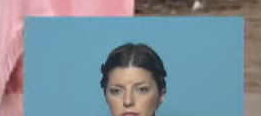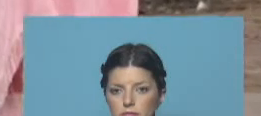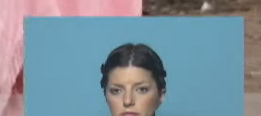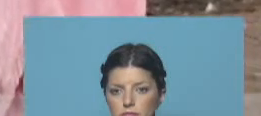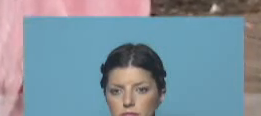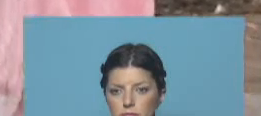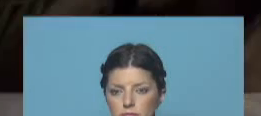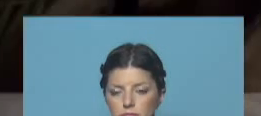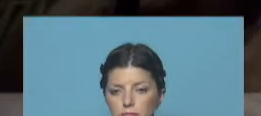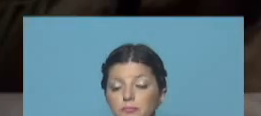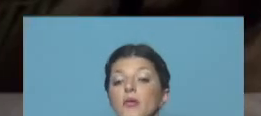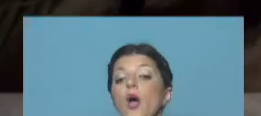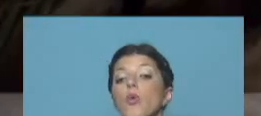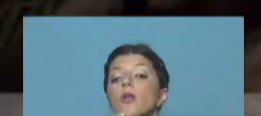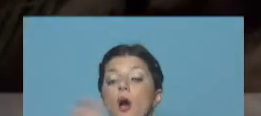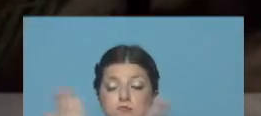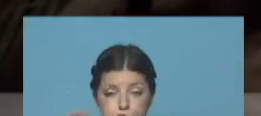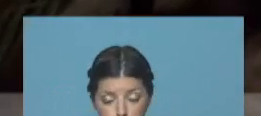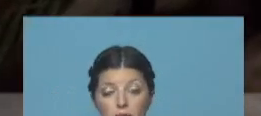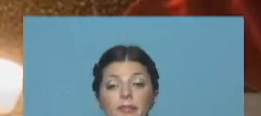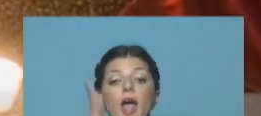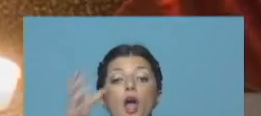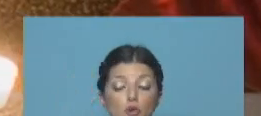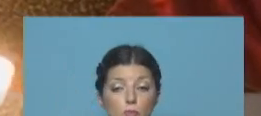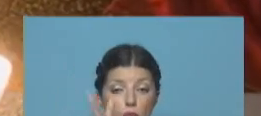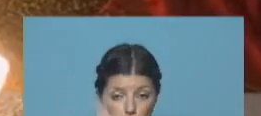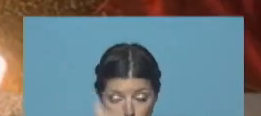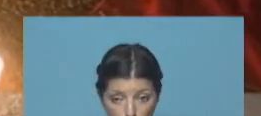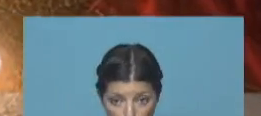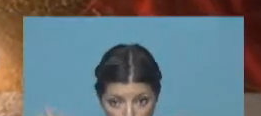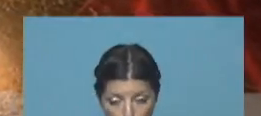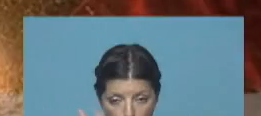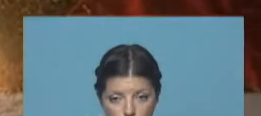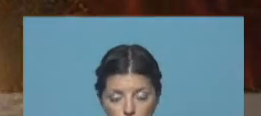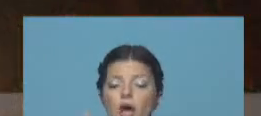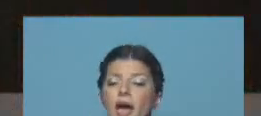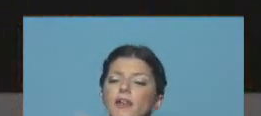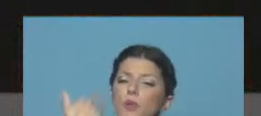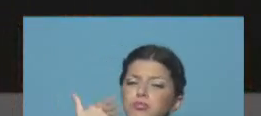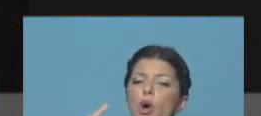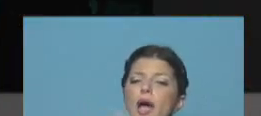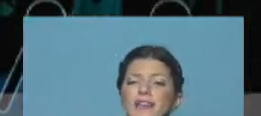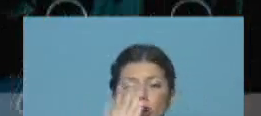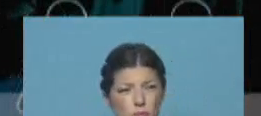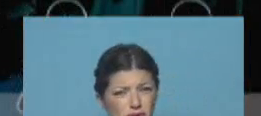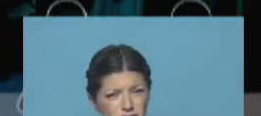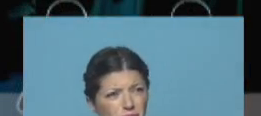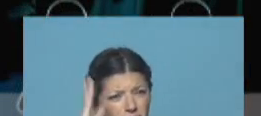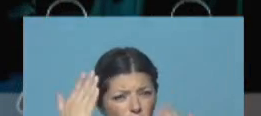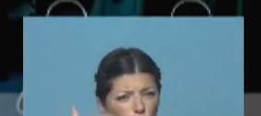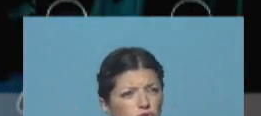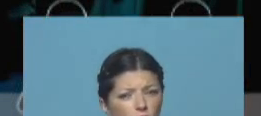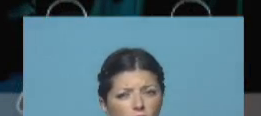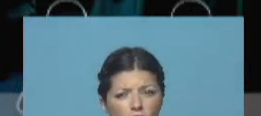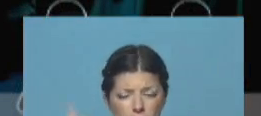Según un relevamiento de Amnistía Internacional, los ataques contra la población y los discursos oficiales incitando a la violencia indican una